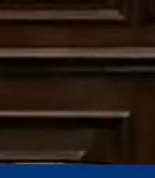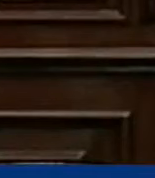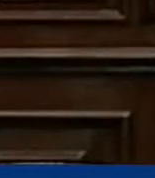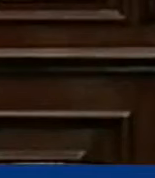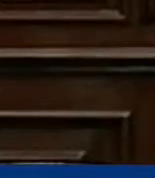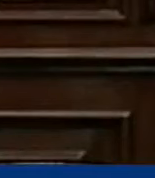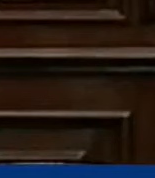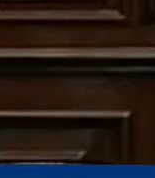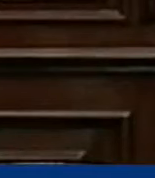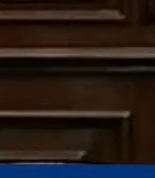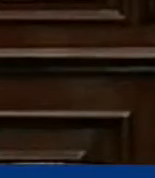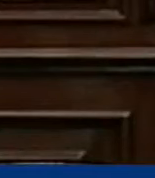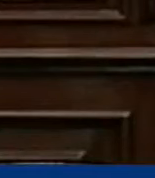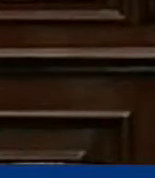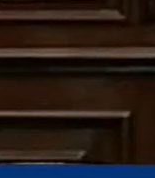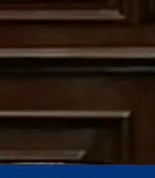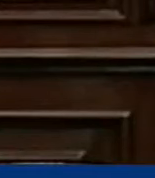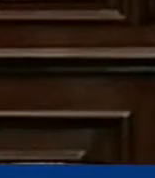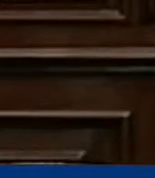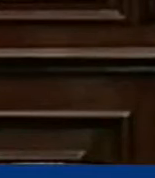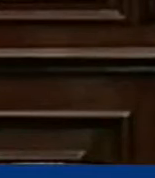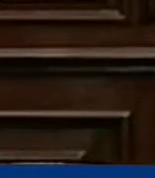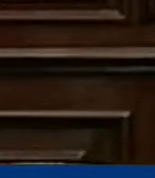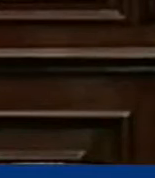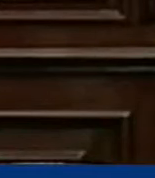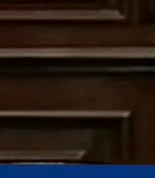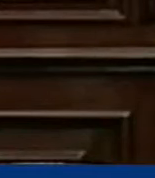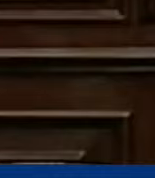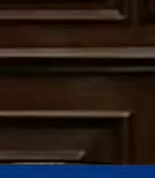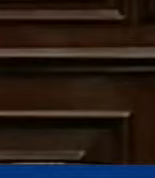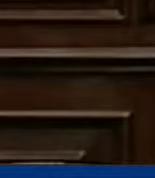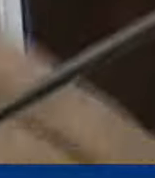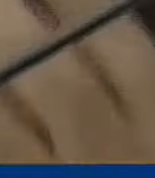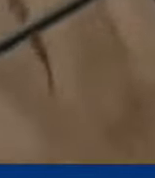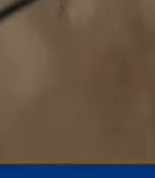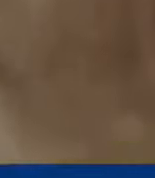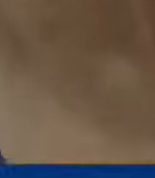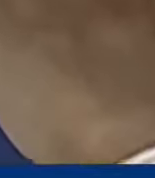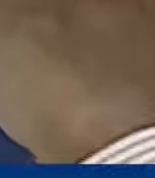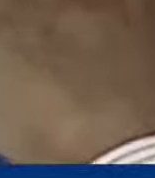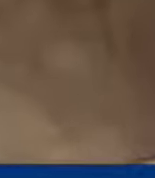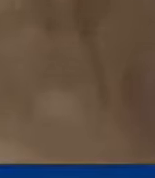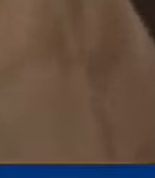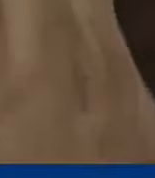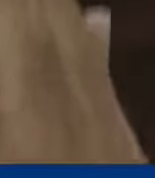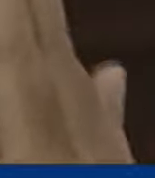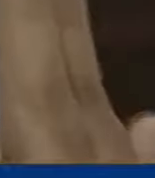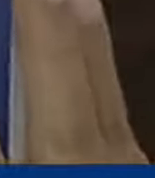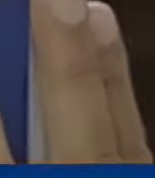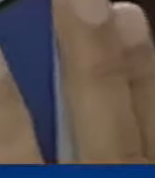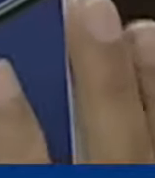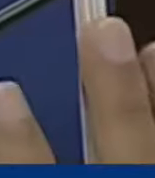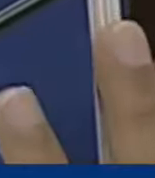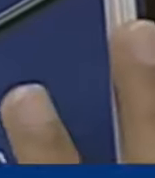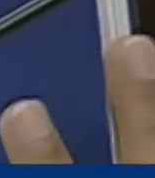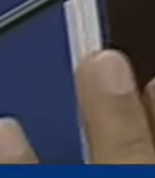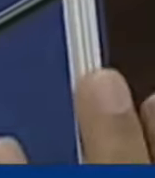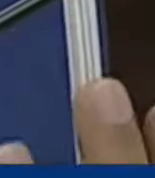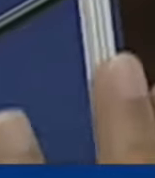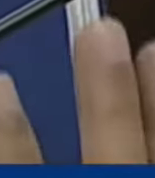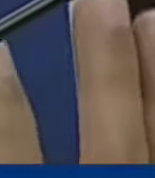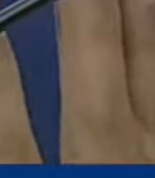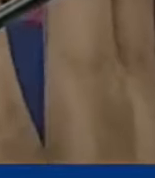modestamente un proyecto que nació del debate nacional. pudiéramos decir,